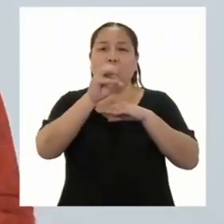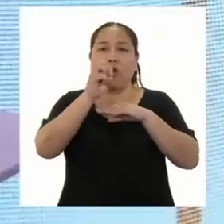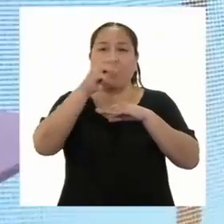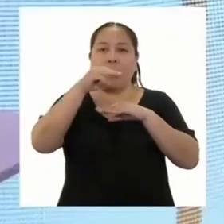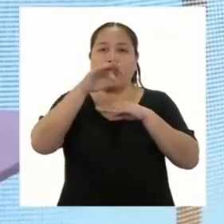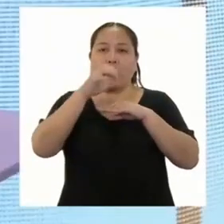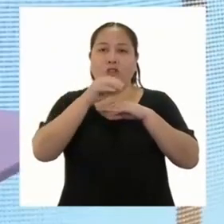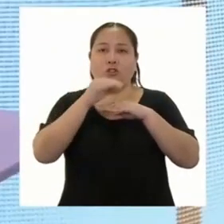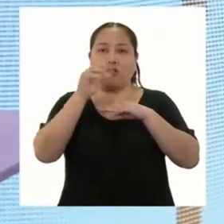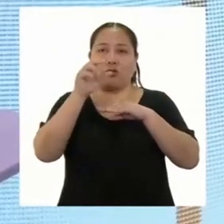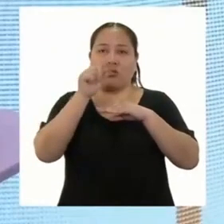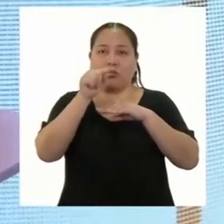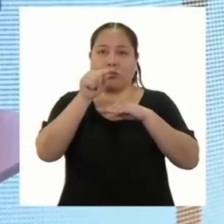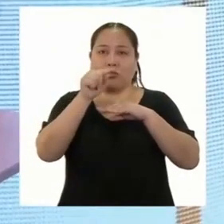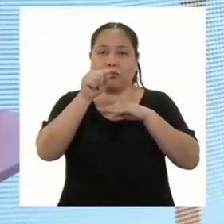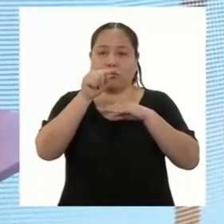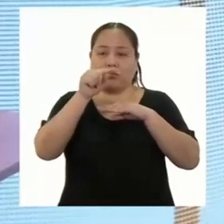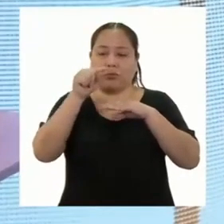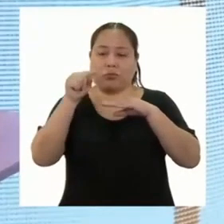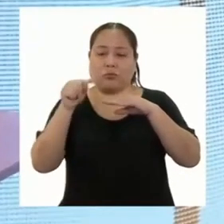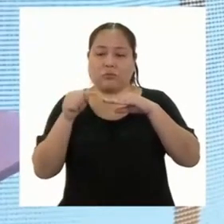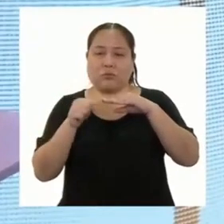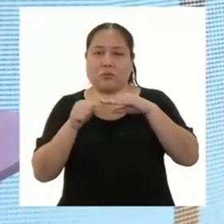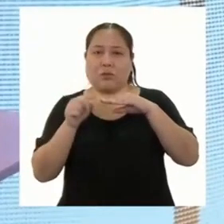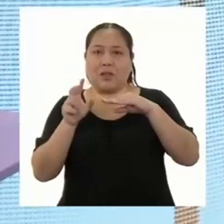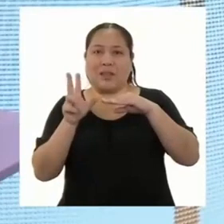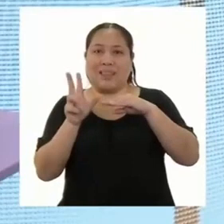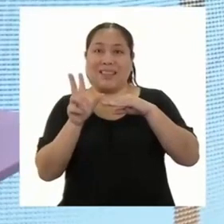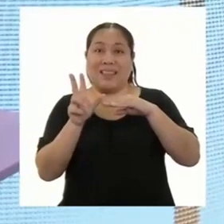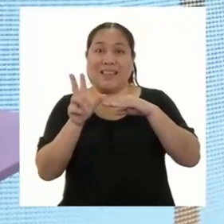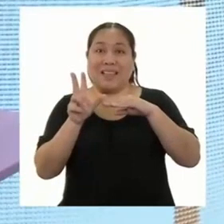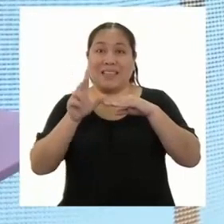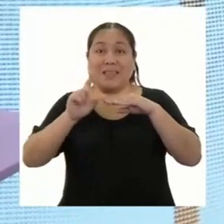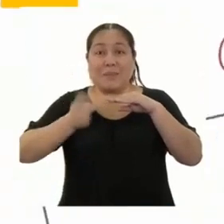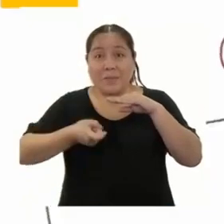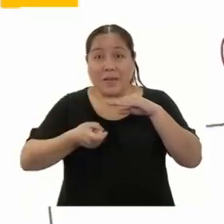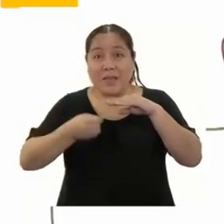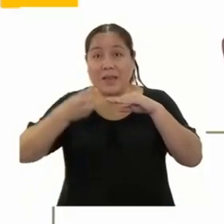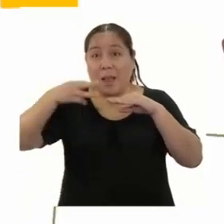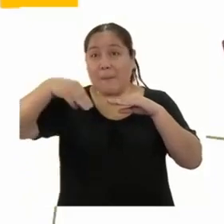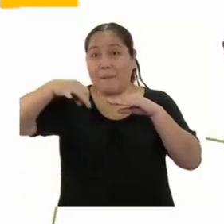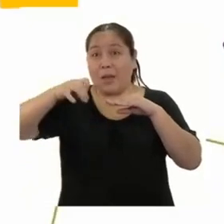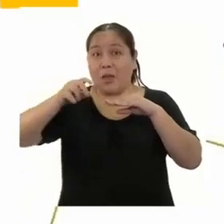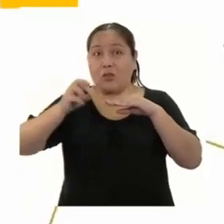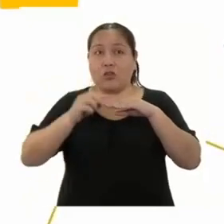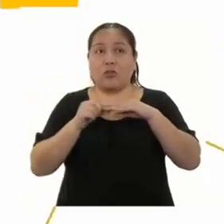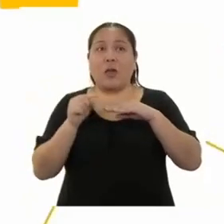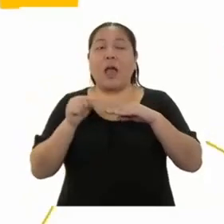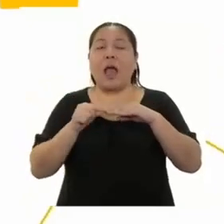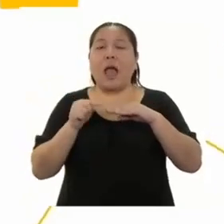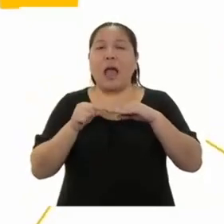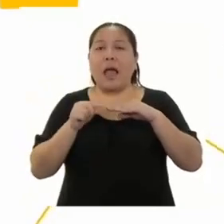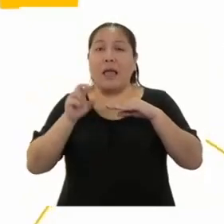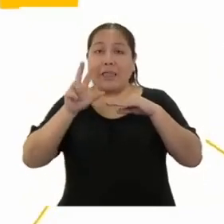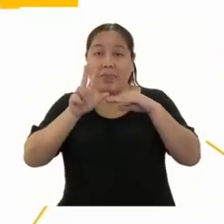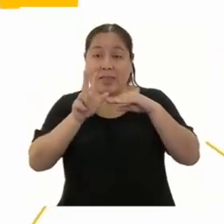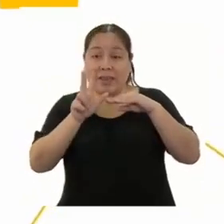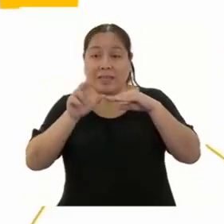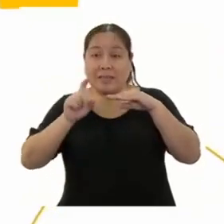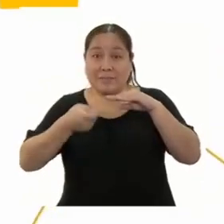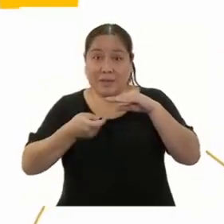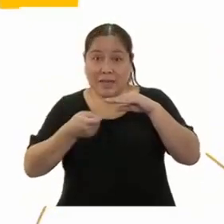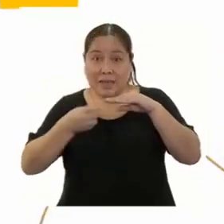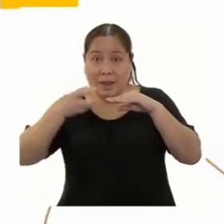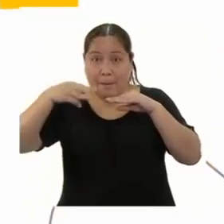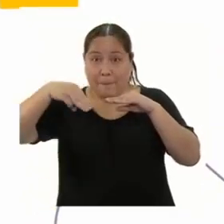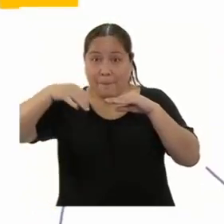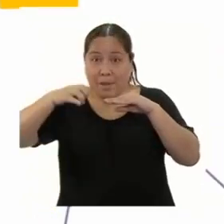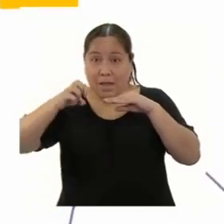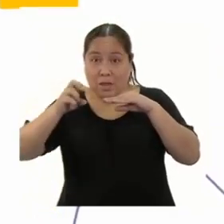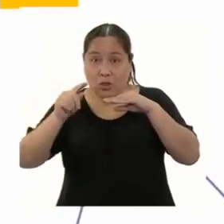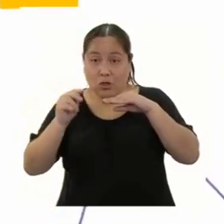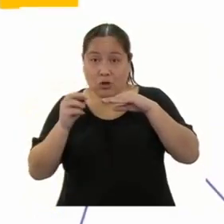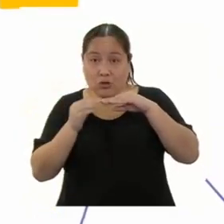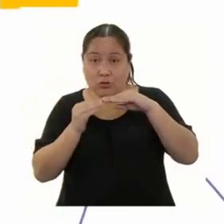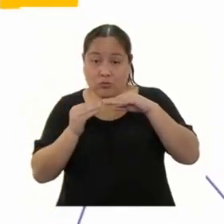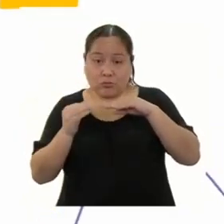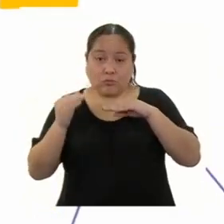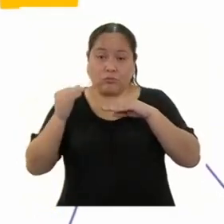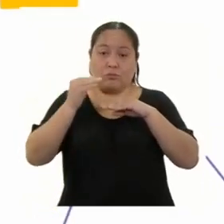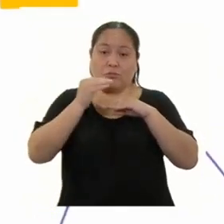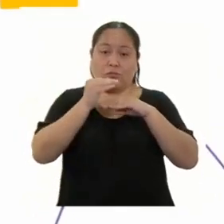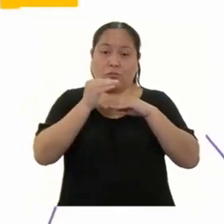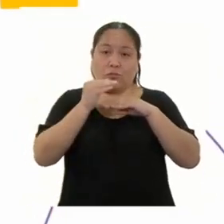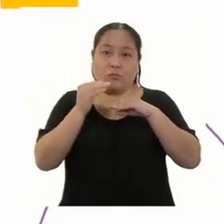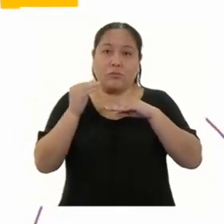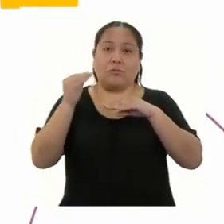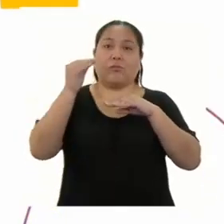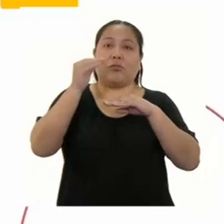metros? Ok, si quiero convertir 3000 metros a kilómetros,